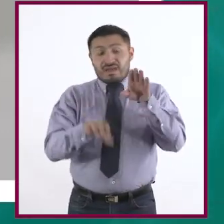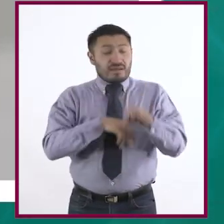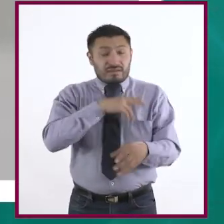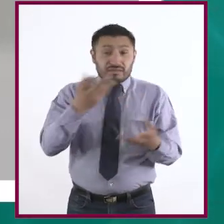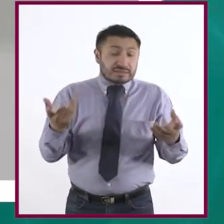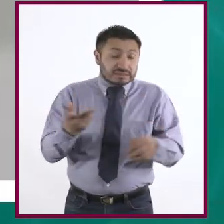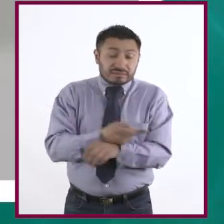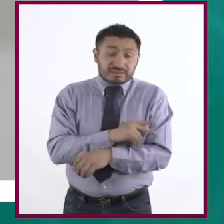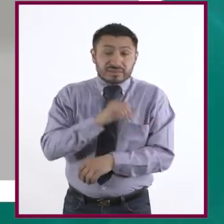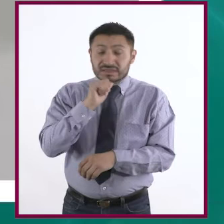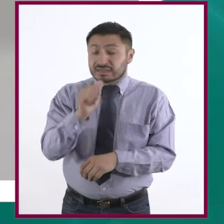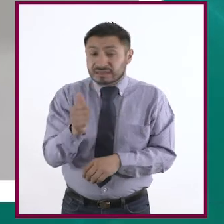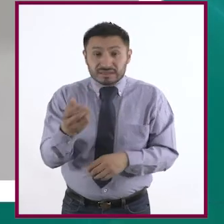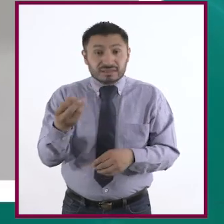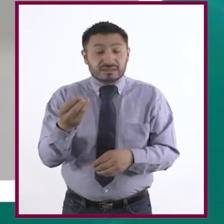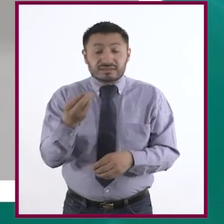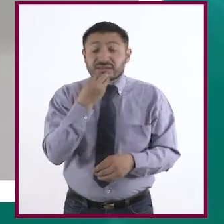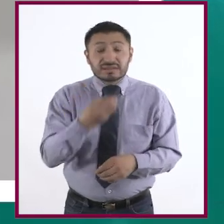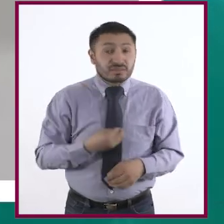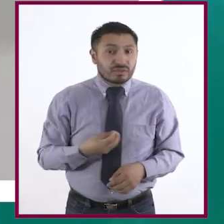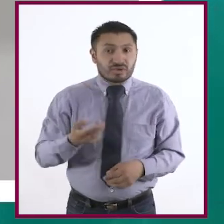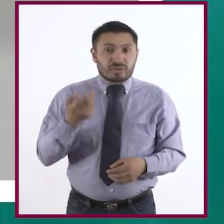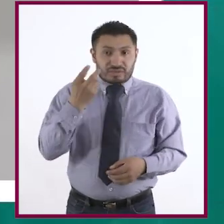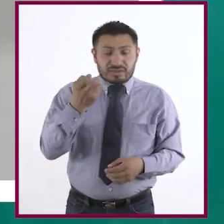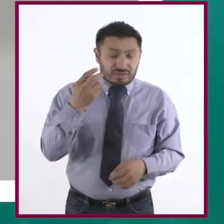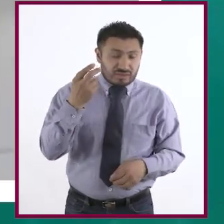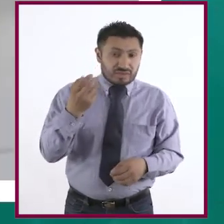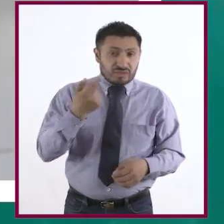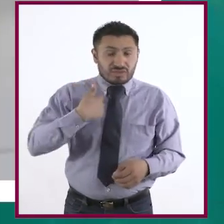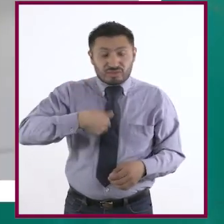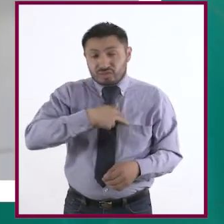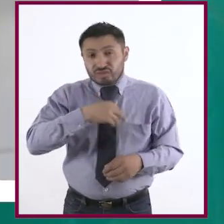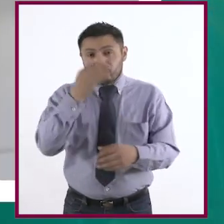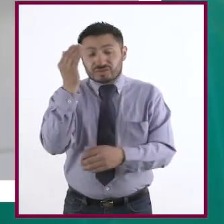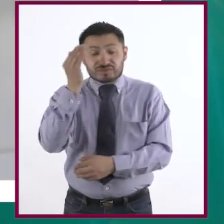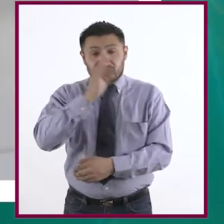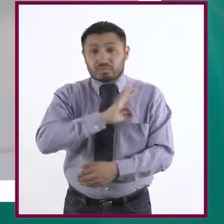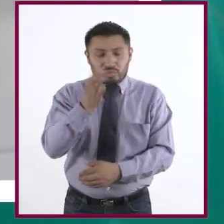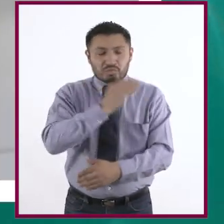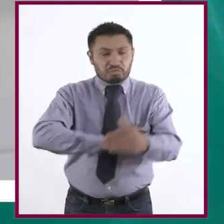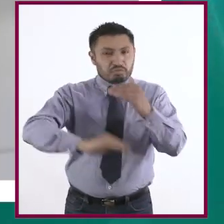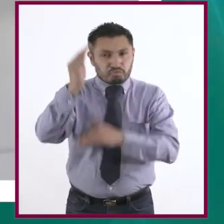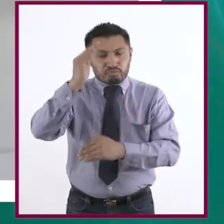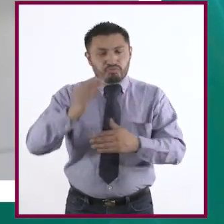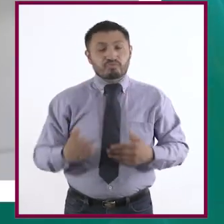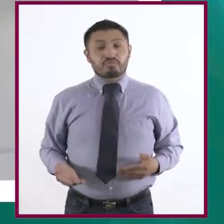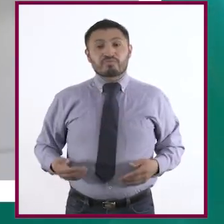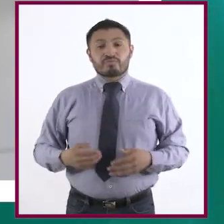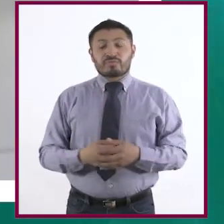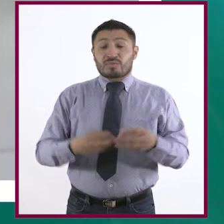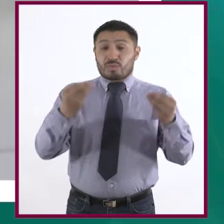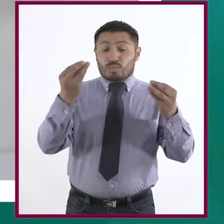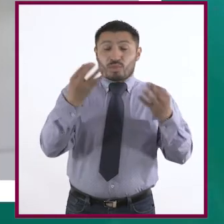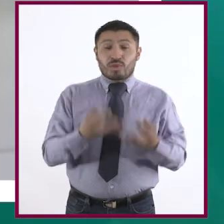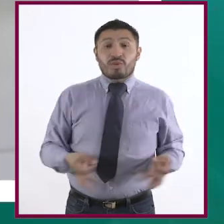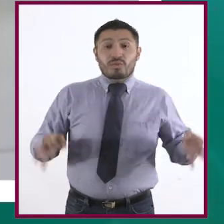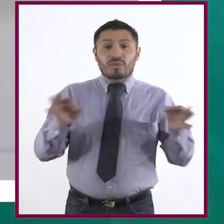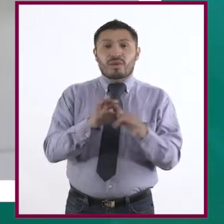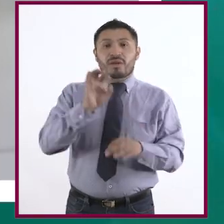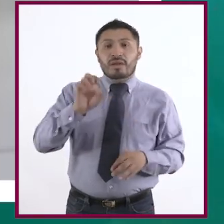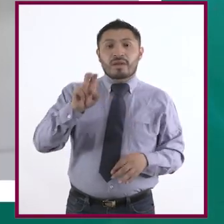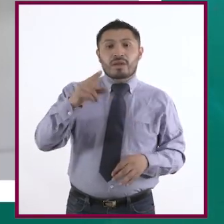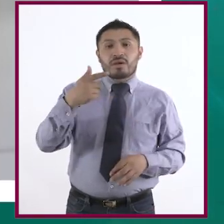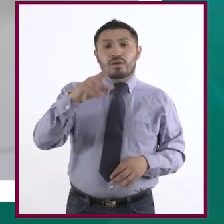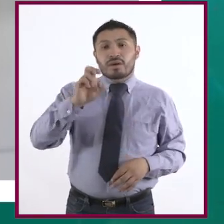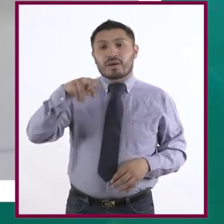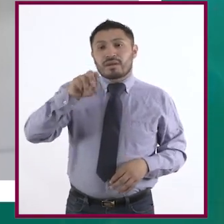somos nuestros genes, somos mucho más que eso, ¿no? Entonces, muy importante, la eugenesia no viene